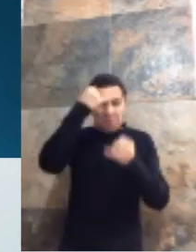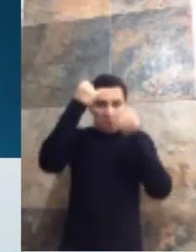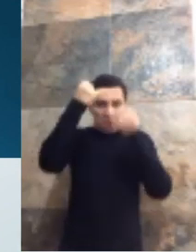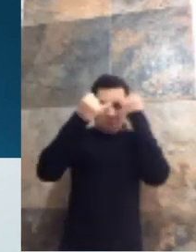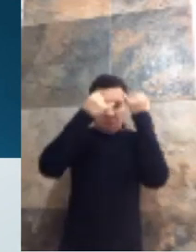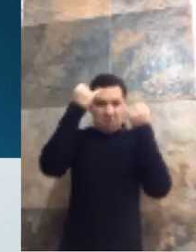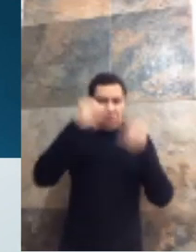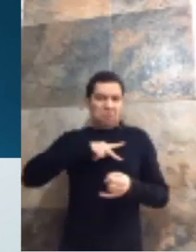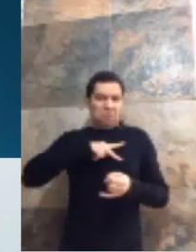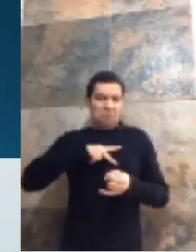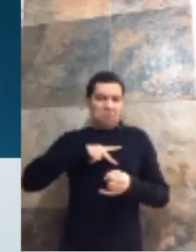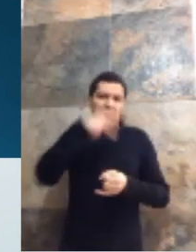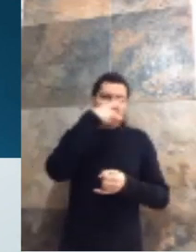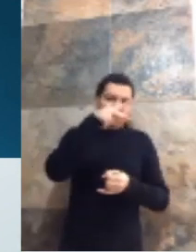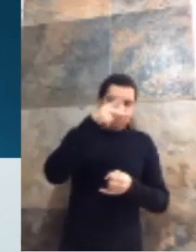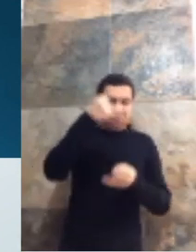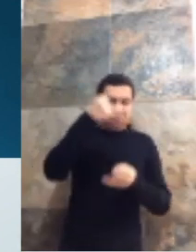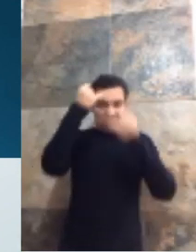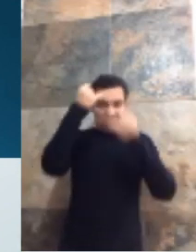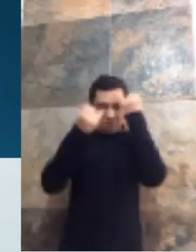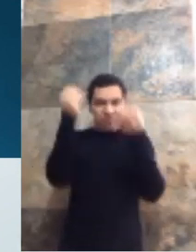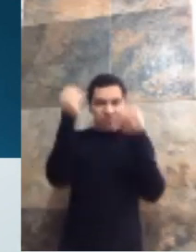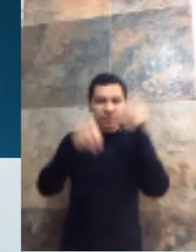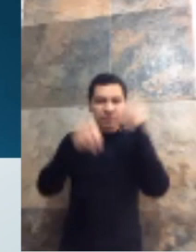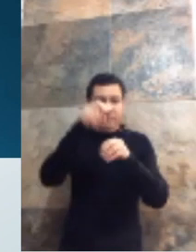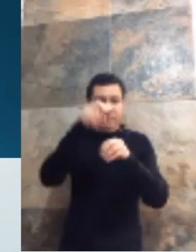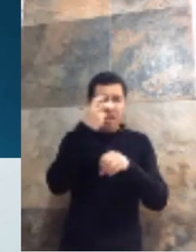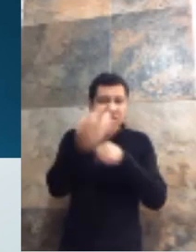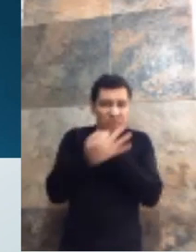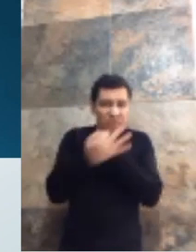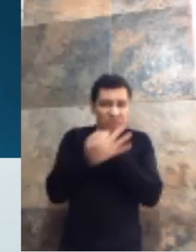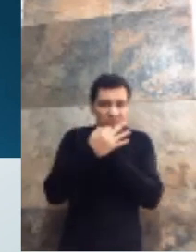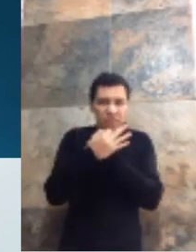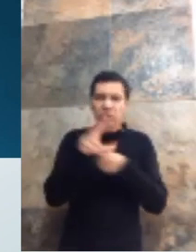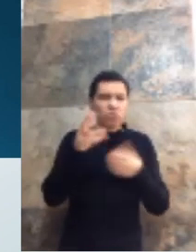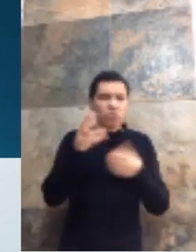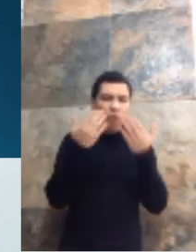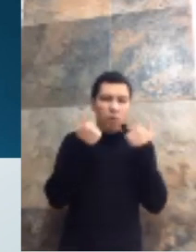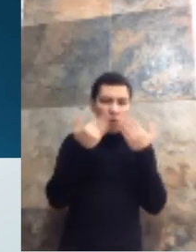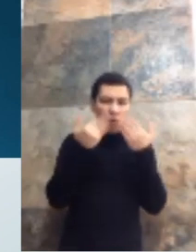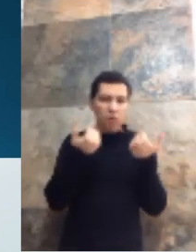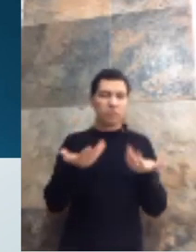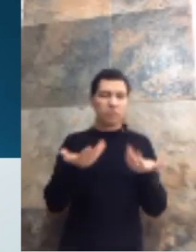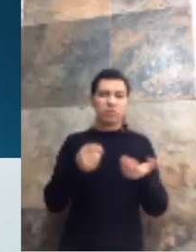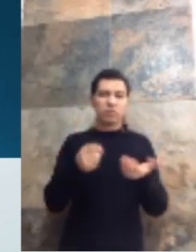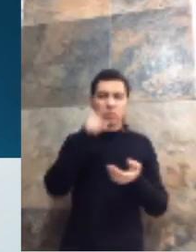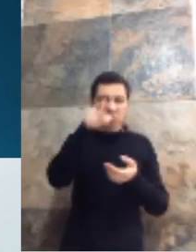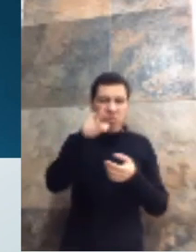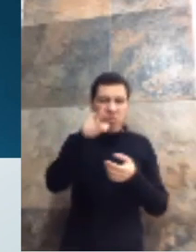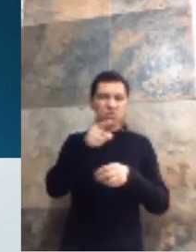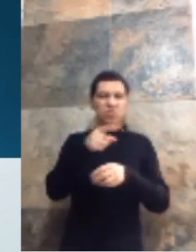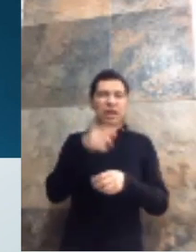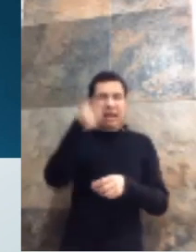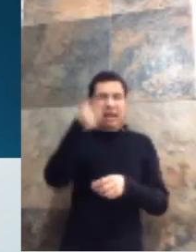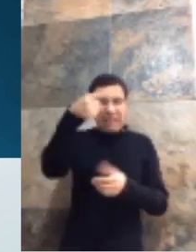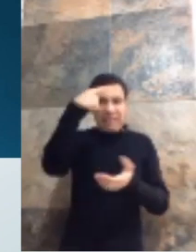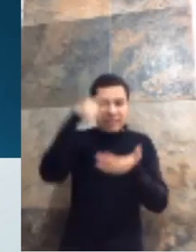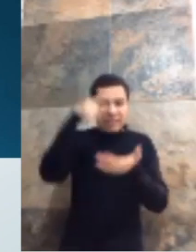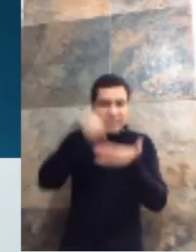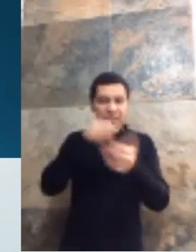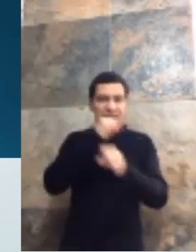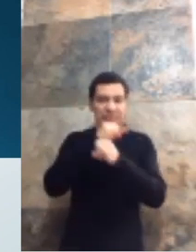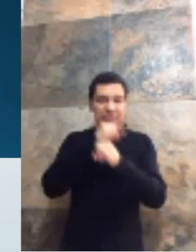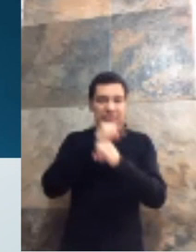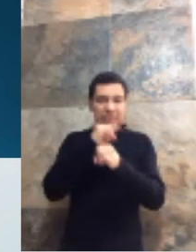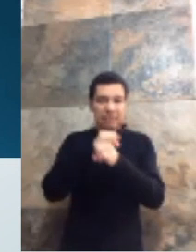estorba, que nos angustia, que nos deprime o que nos hace enojar, no son verdades. Una de las cosas que vemos es,